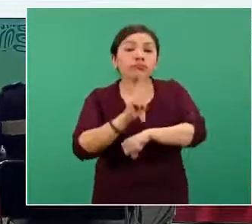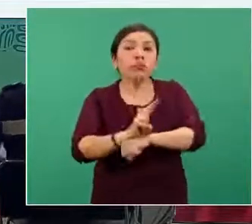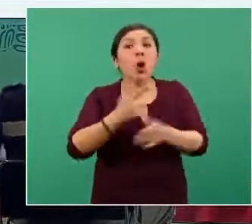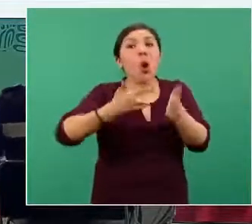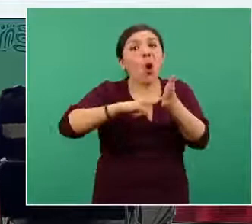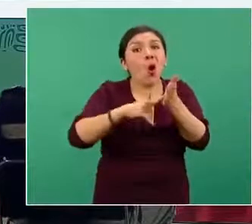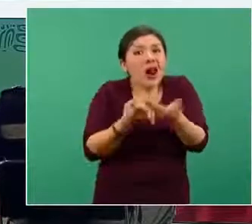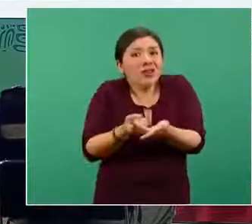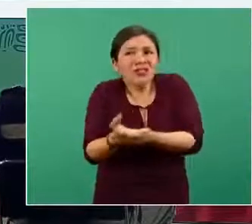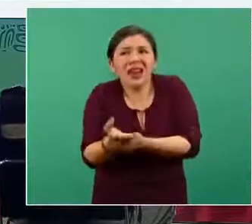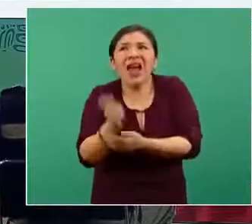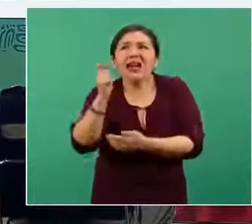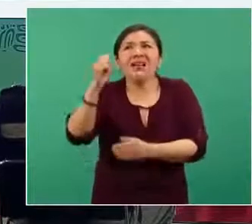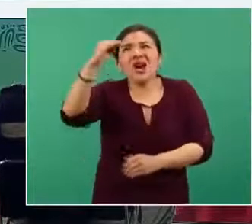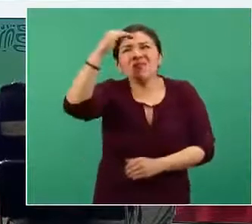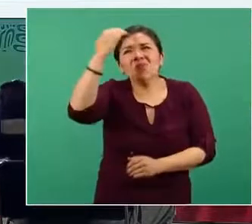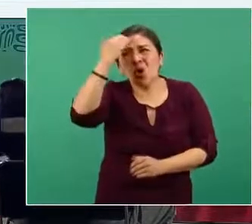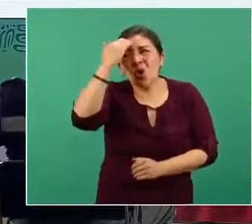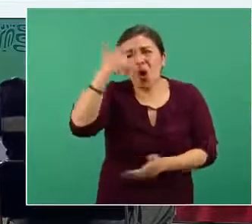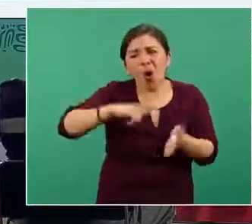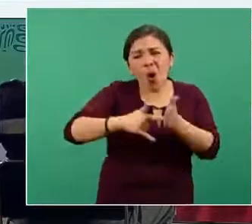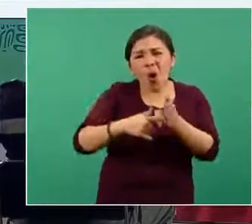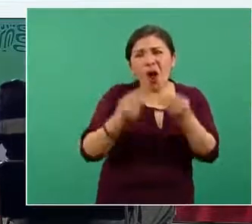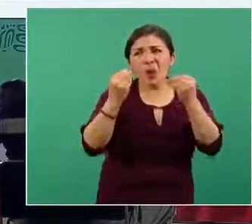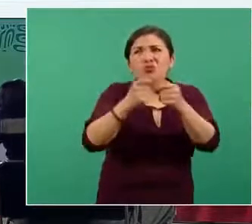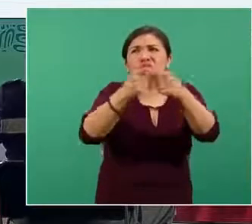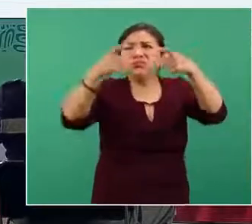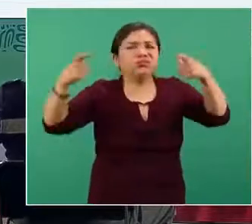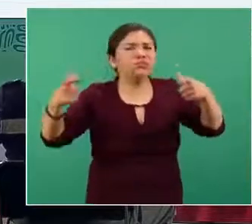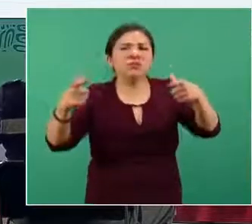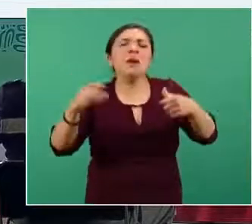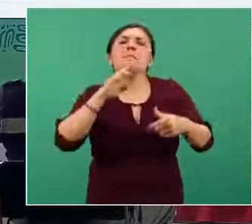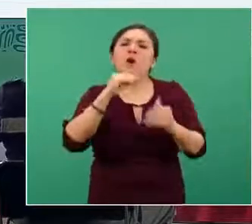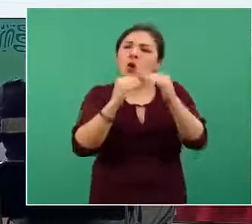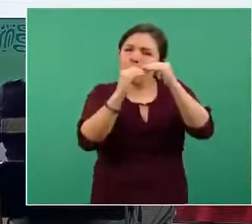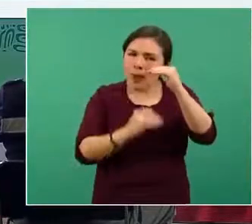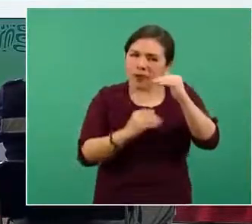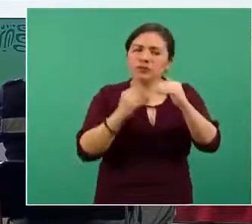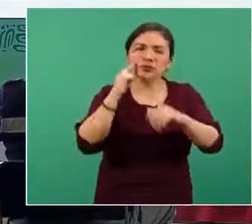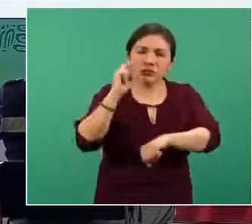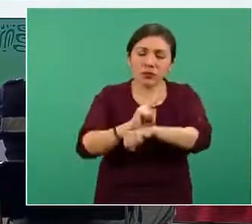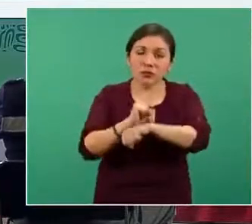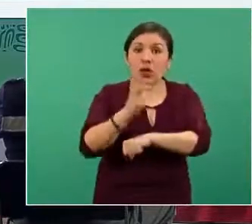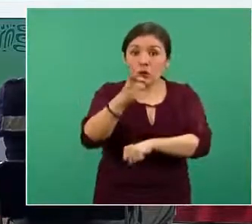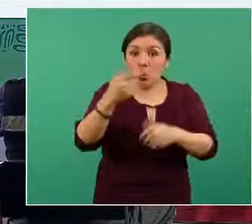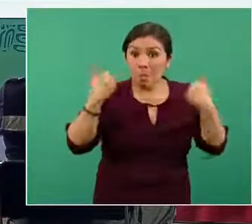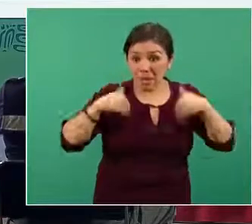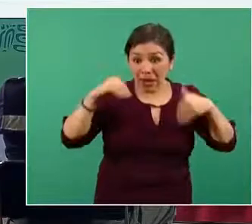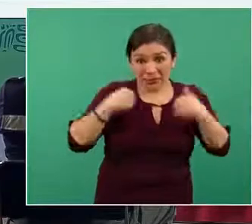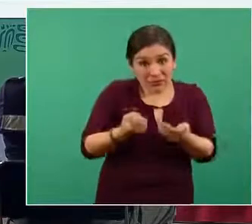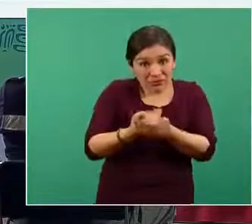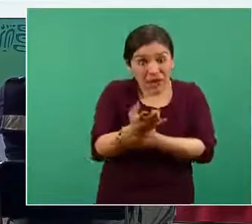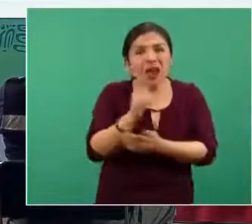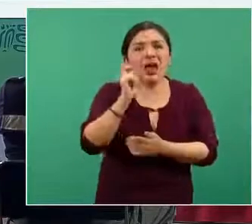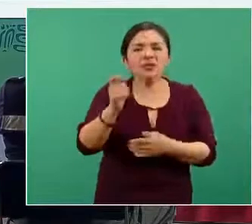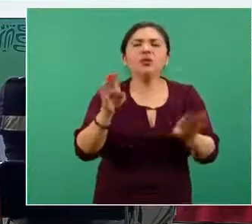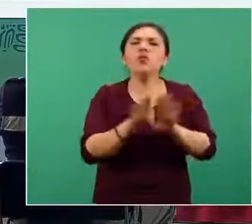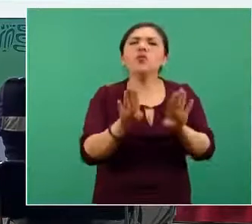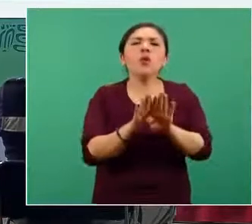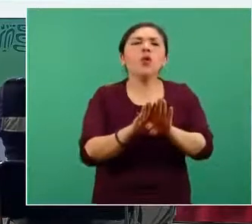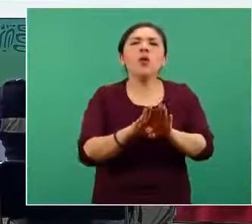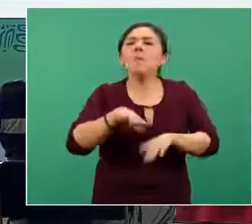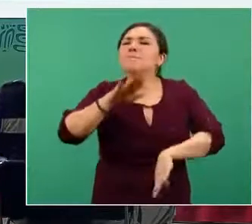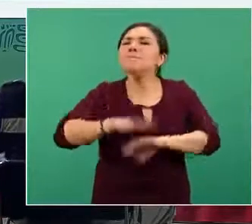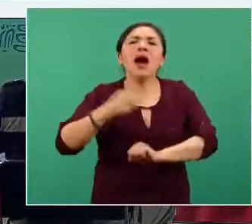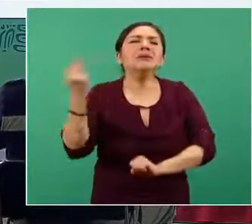menos gente y obviamente esto de salir está siempre en el marco de tratar de que estas salidas sean de tipo